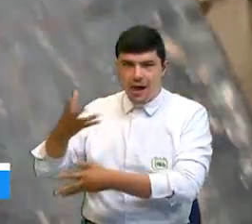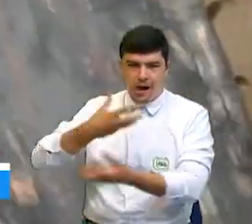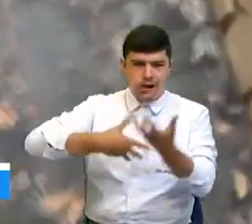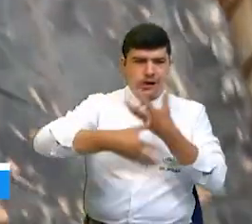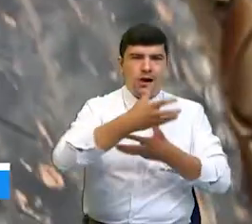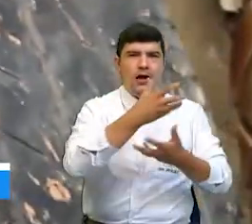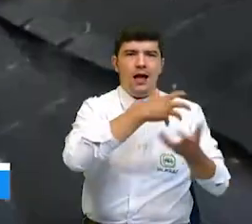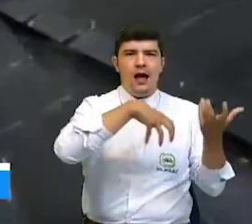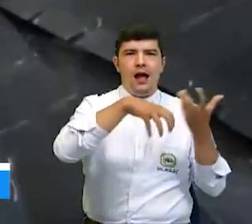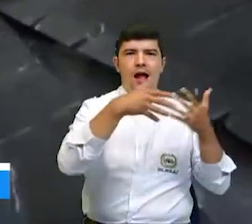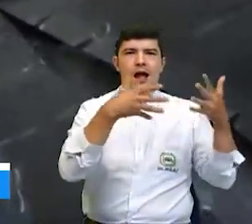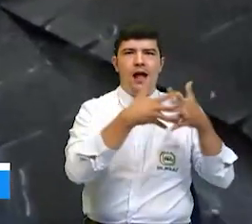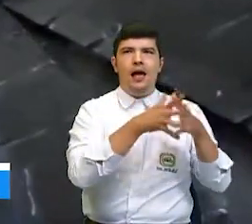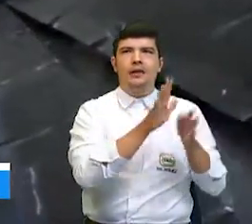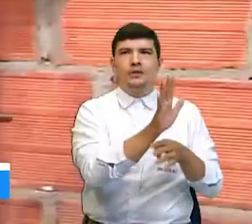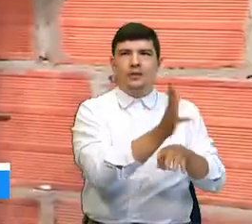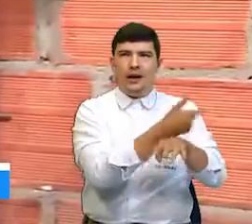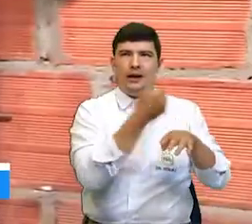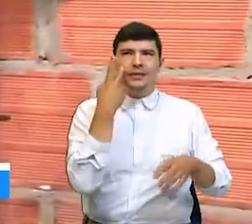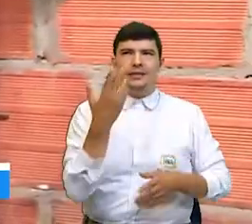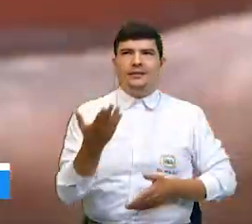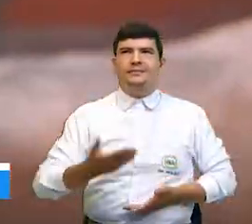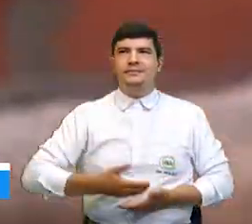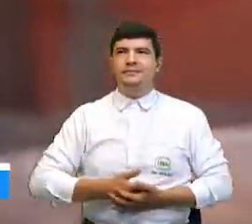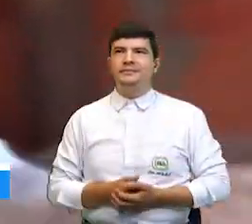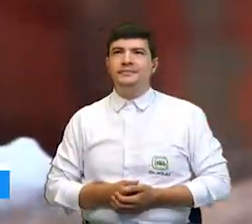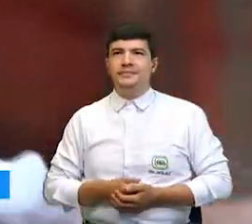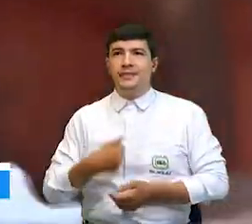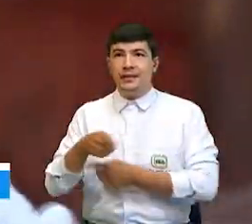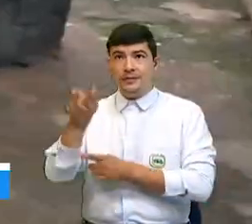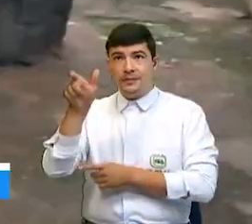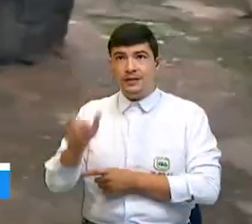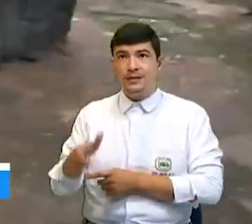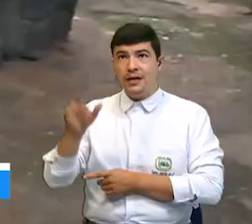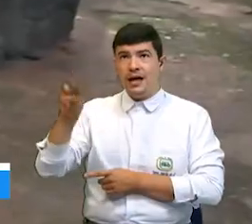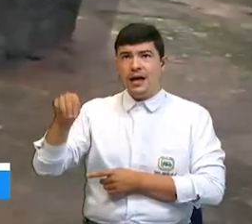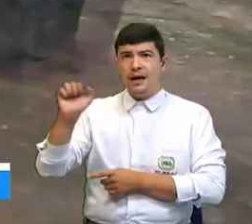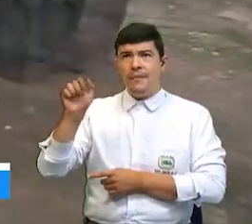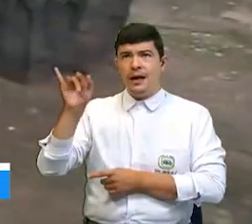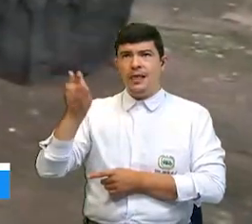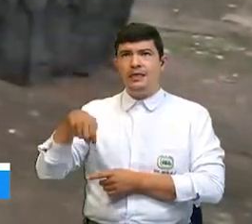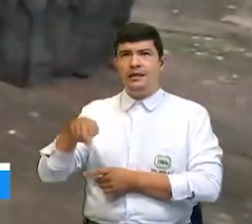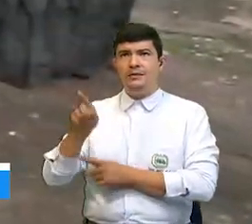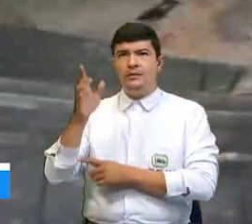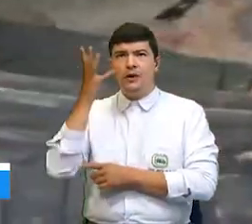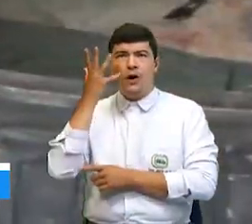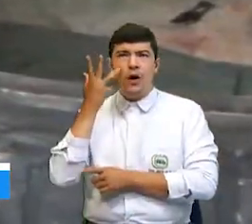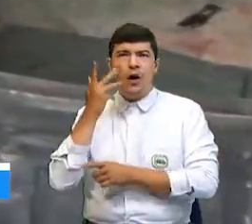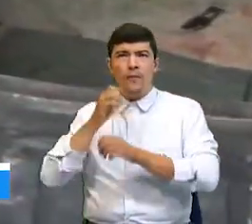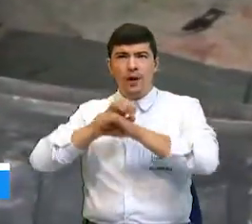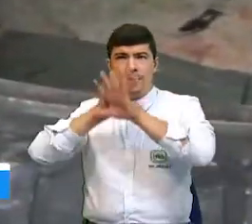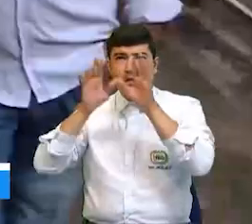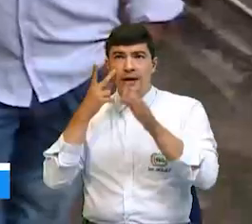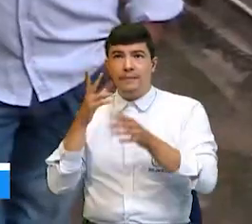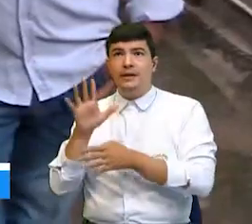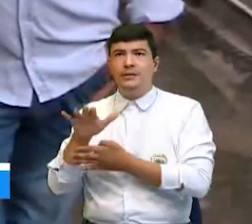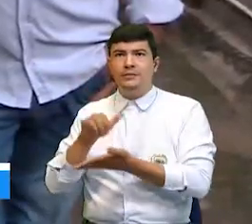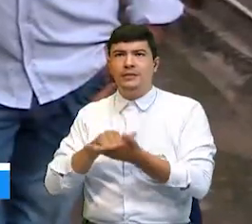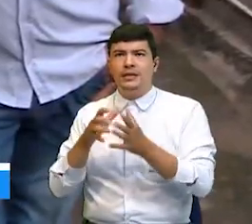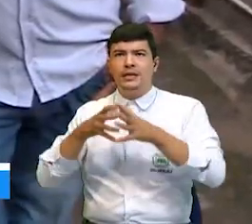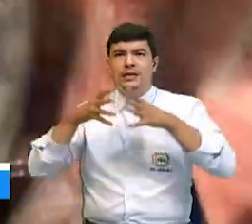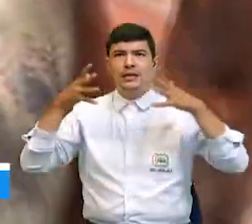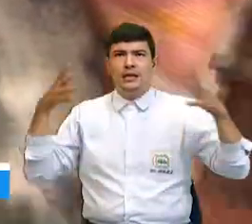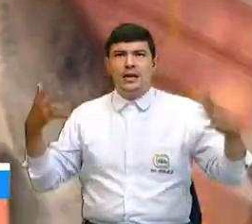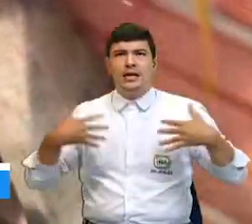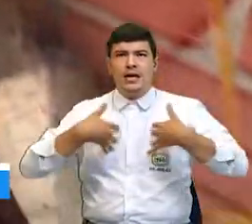Con llanta en mano y valiéndose de su destreza e imaginación, Martín Gómez llega todas las mañanas a su taller para darle vida a enormes animales